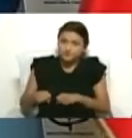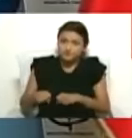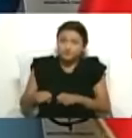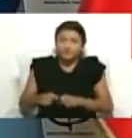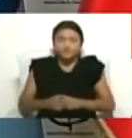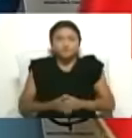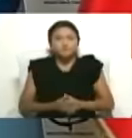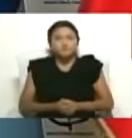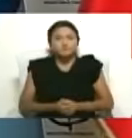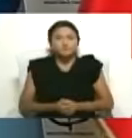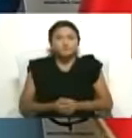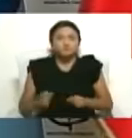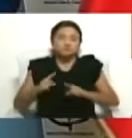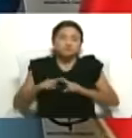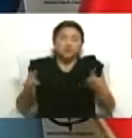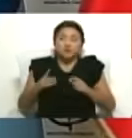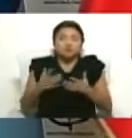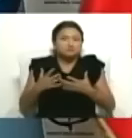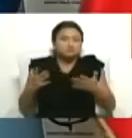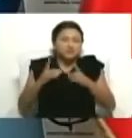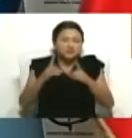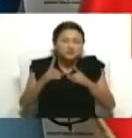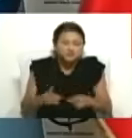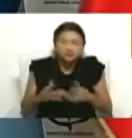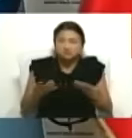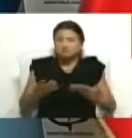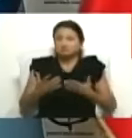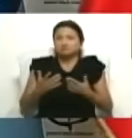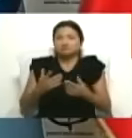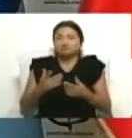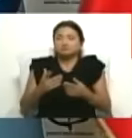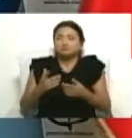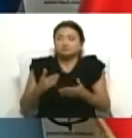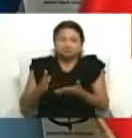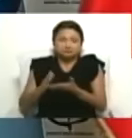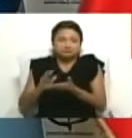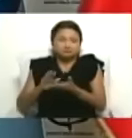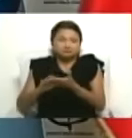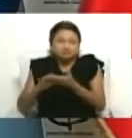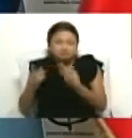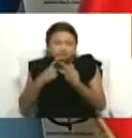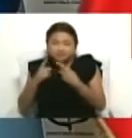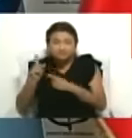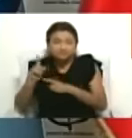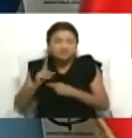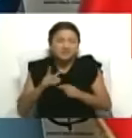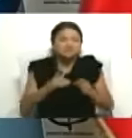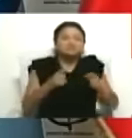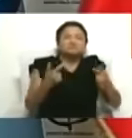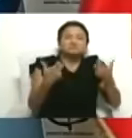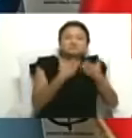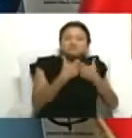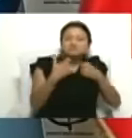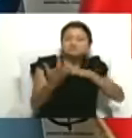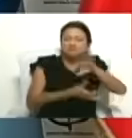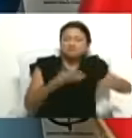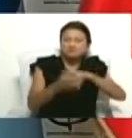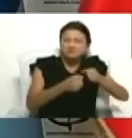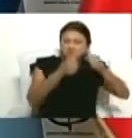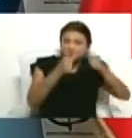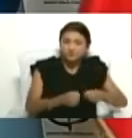más bien han escogido la vía de las armas, la vía bélica. Y yo creo que es importante